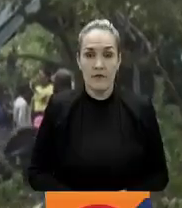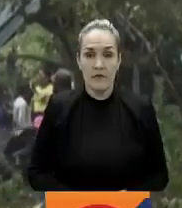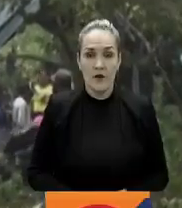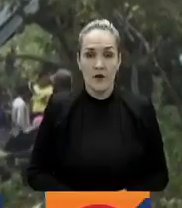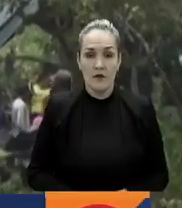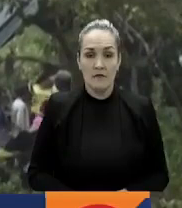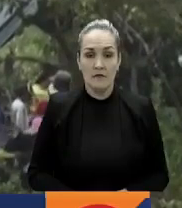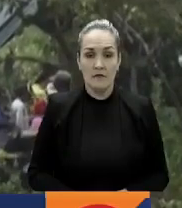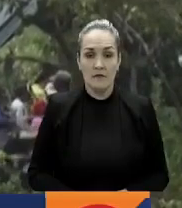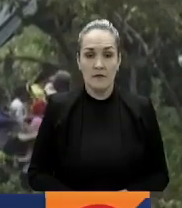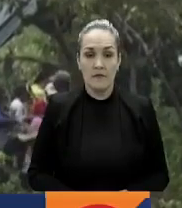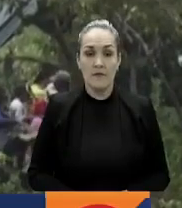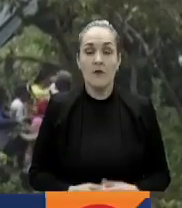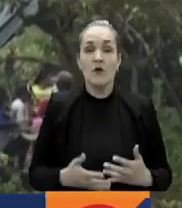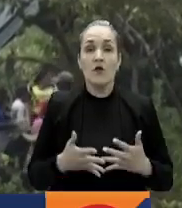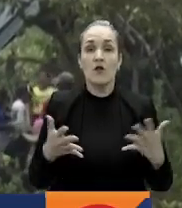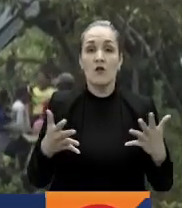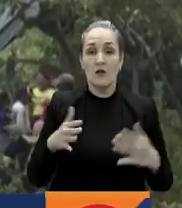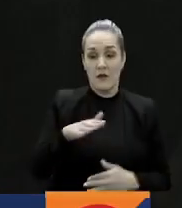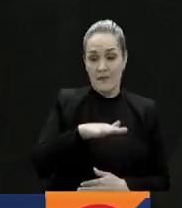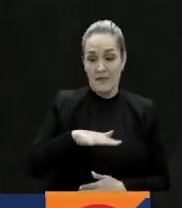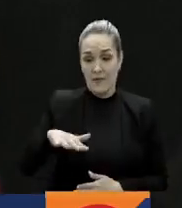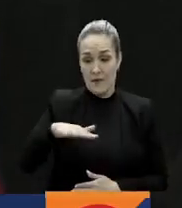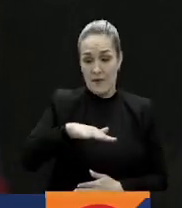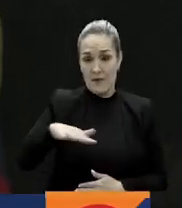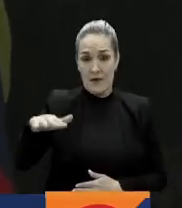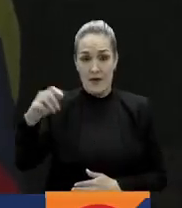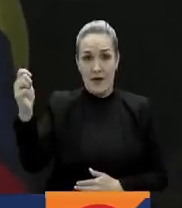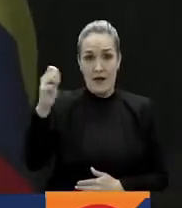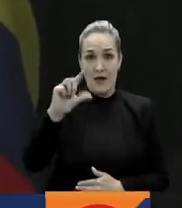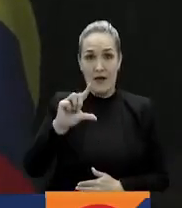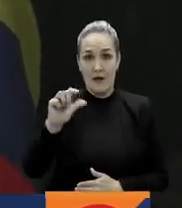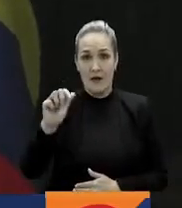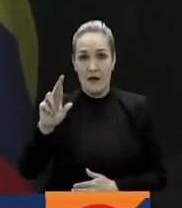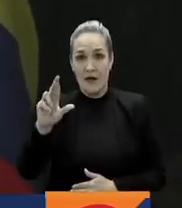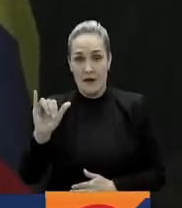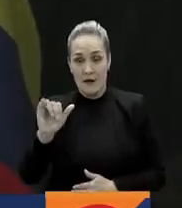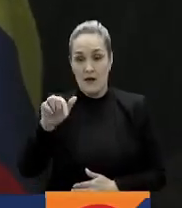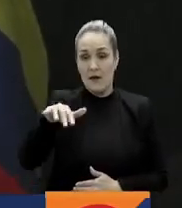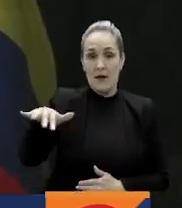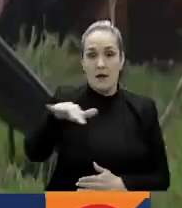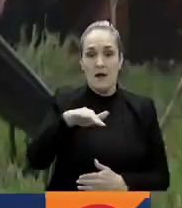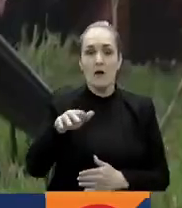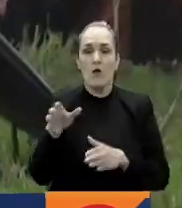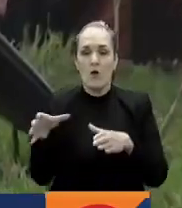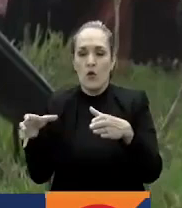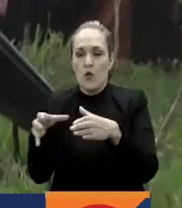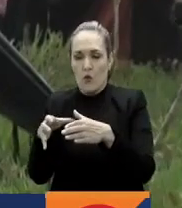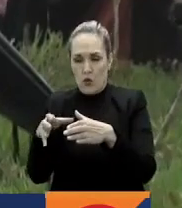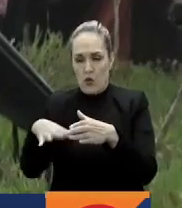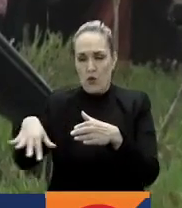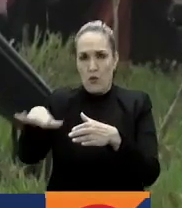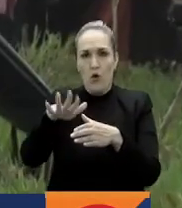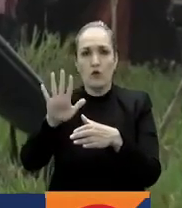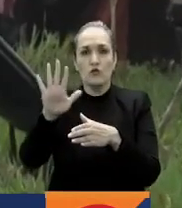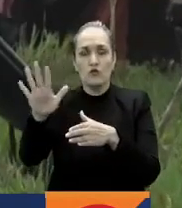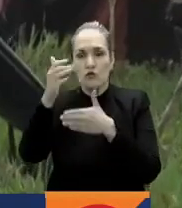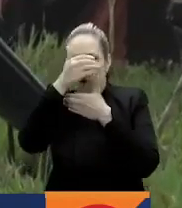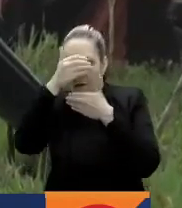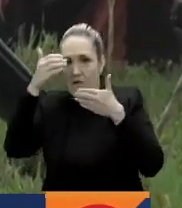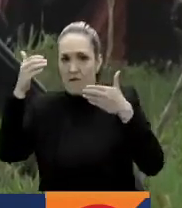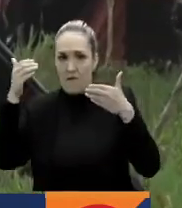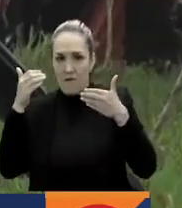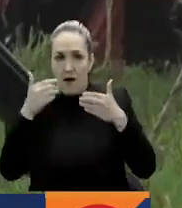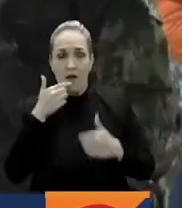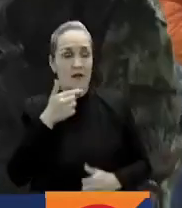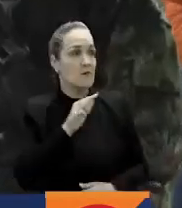En los llanos de Yarí, ante población civil, prensa y militantes, las disidencias del Estado Mayor anunciaron que el